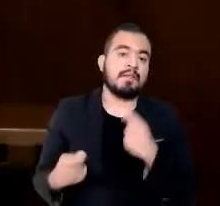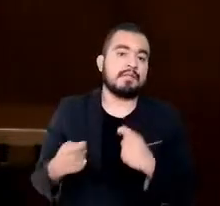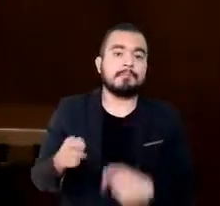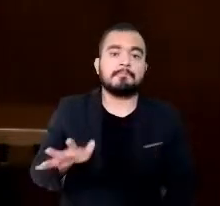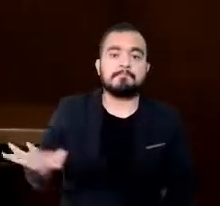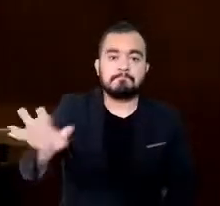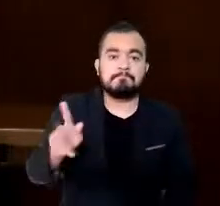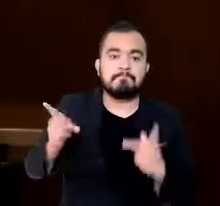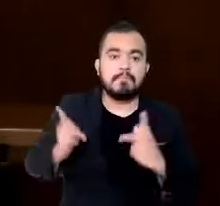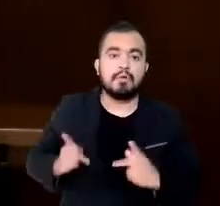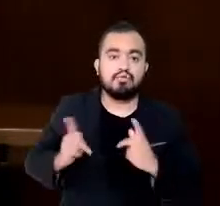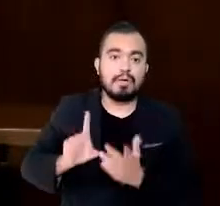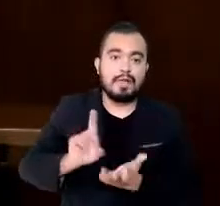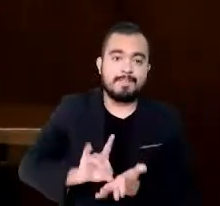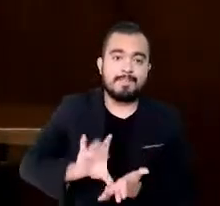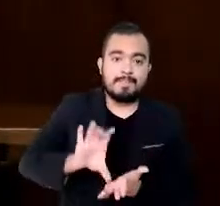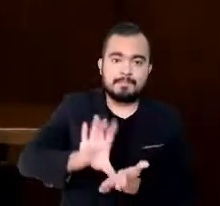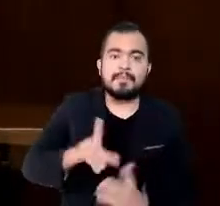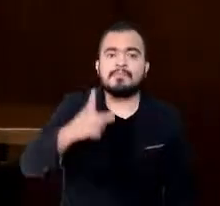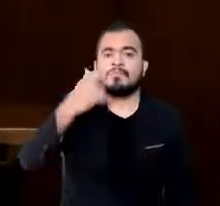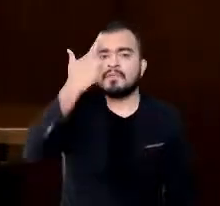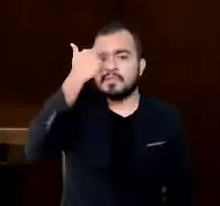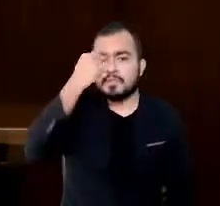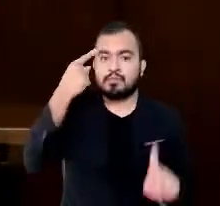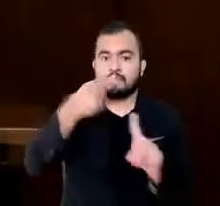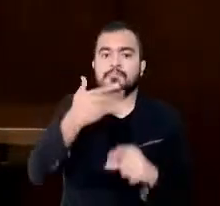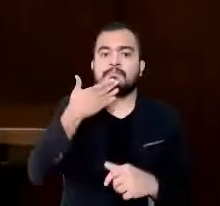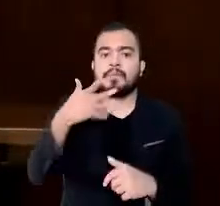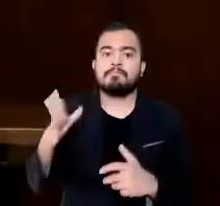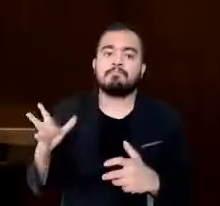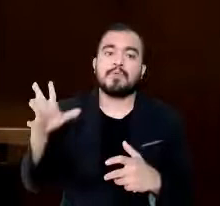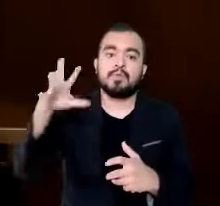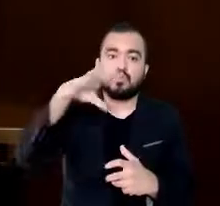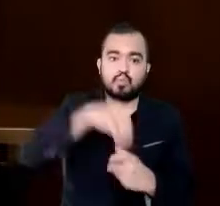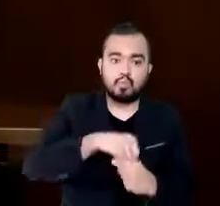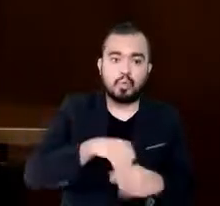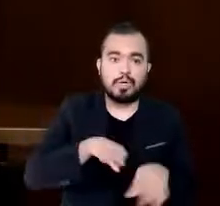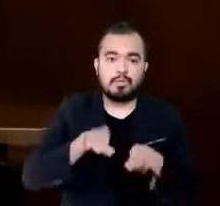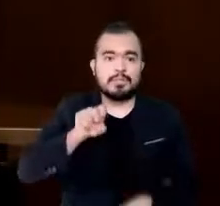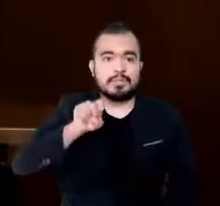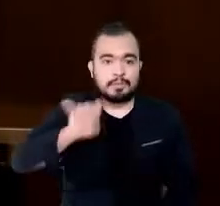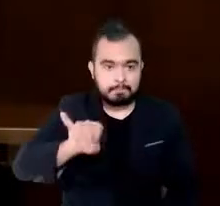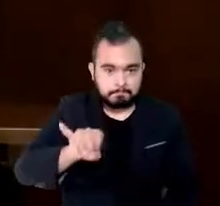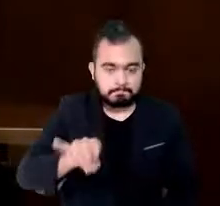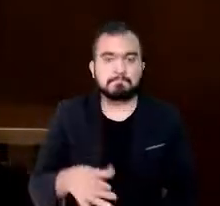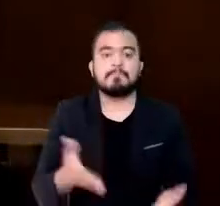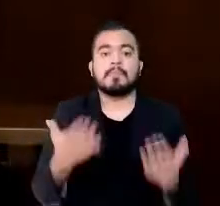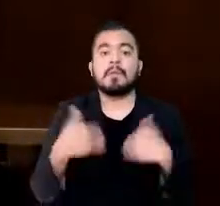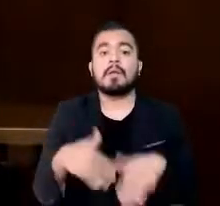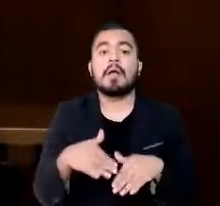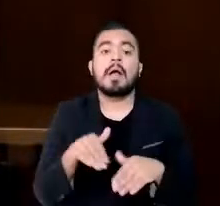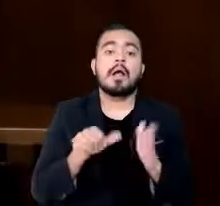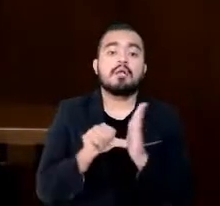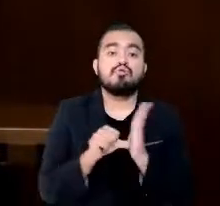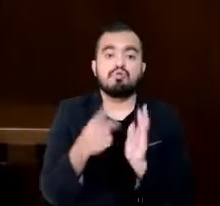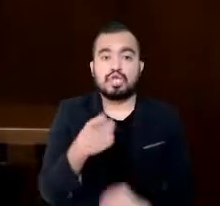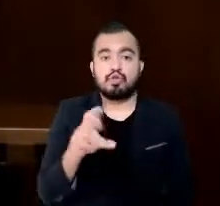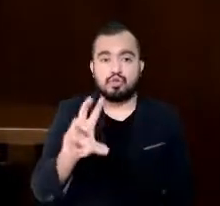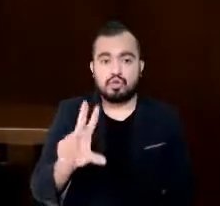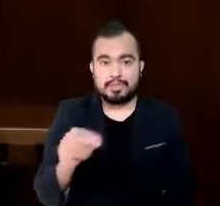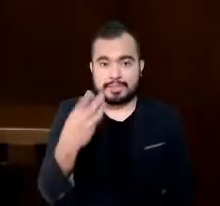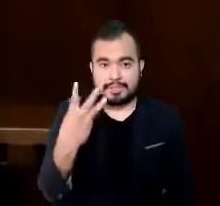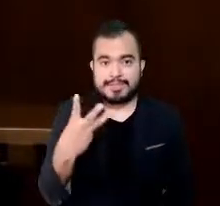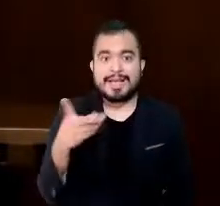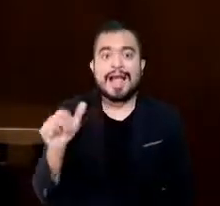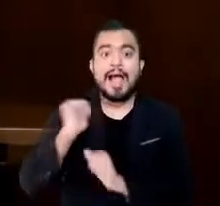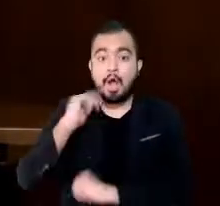con discapacidad con el fin de garantizar su inclusión laboral. Artículo 183. La autoridad educativa